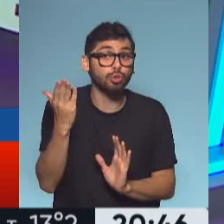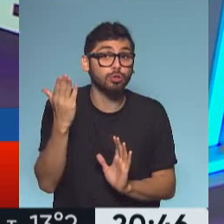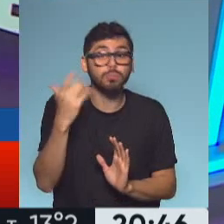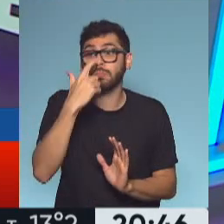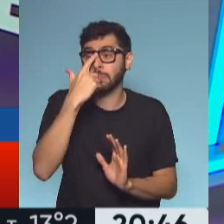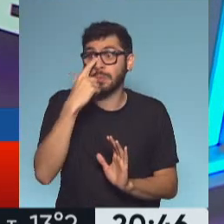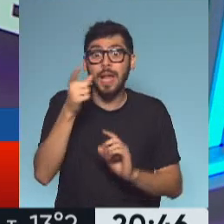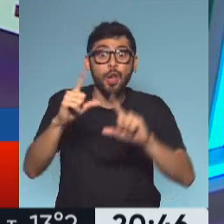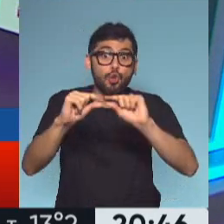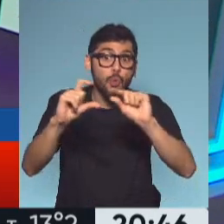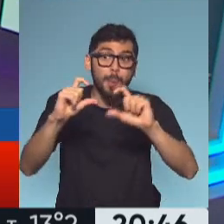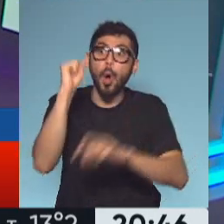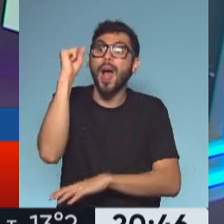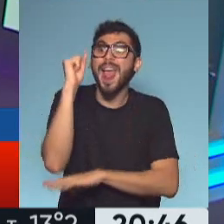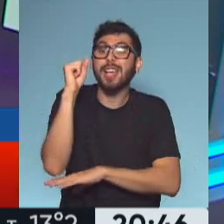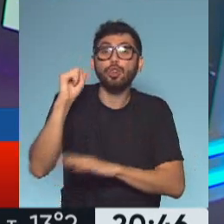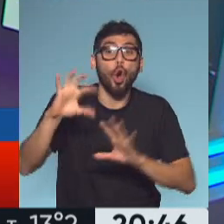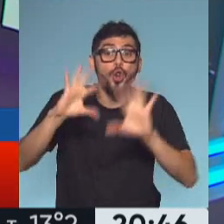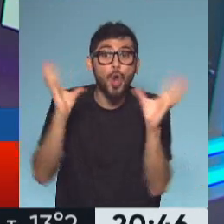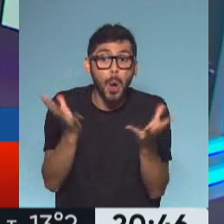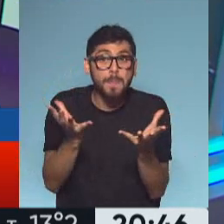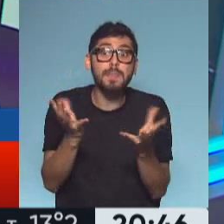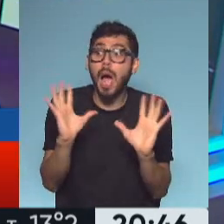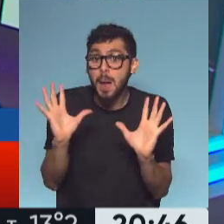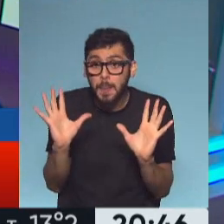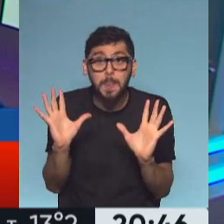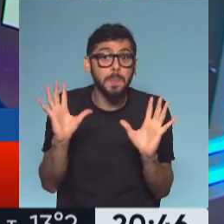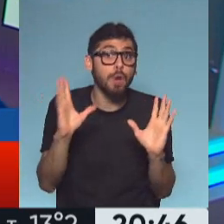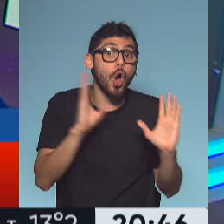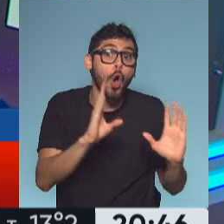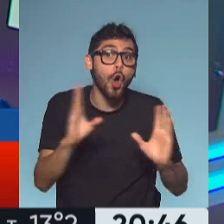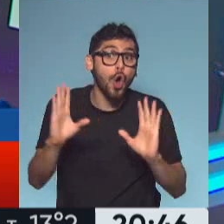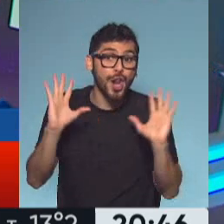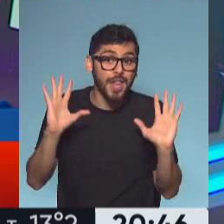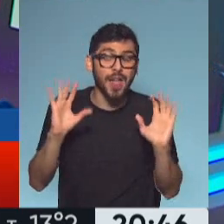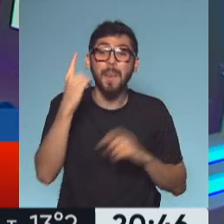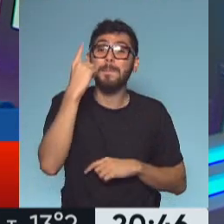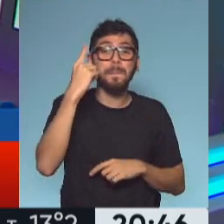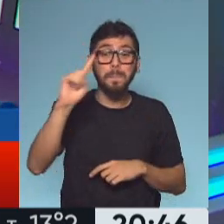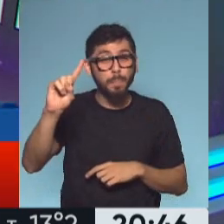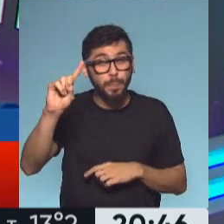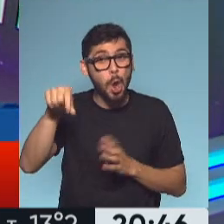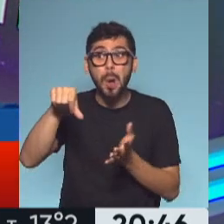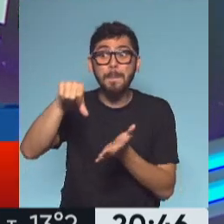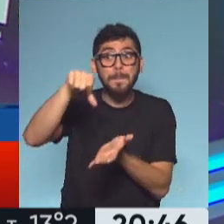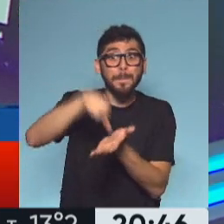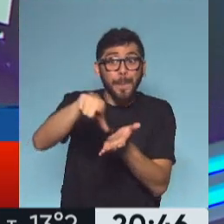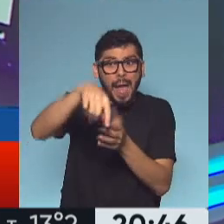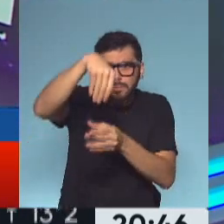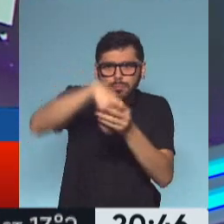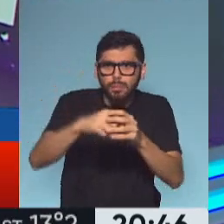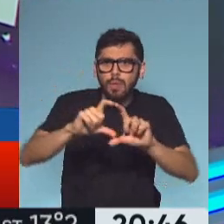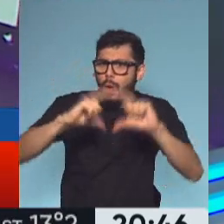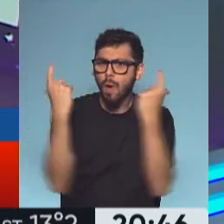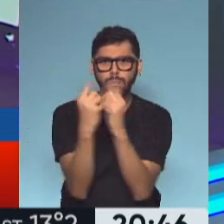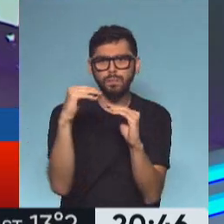como otros datos macroeconómicos, con una macroeconomía bastante ordenada, pero es un país profundamente desigual y